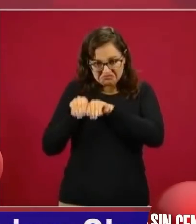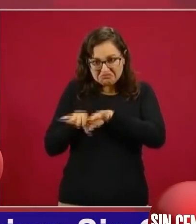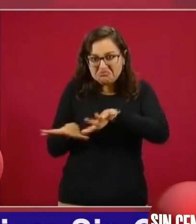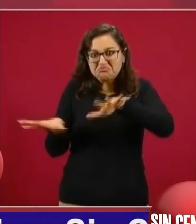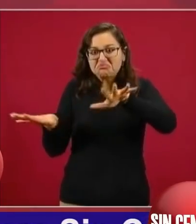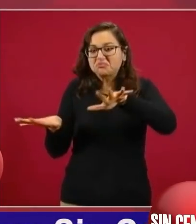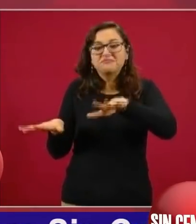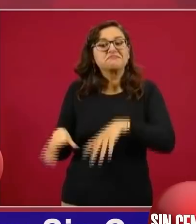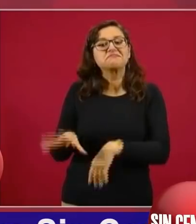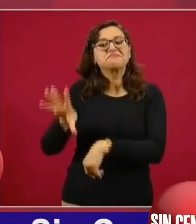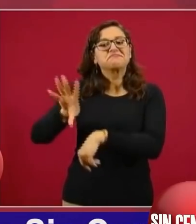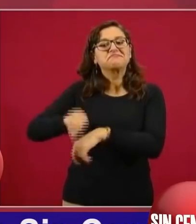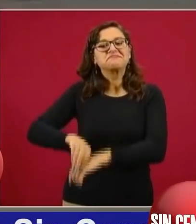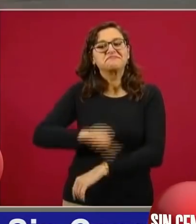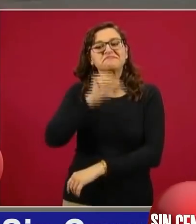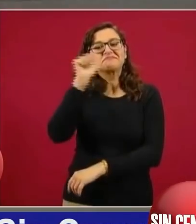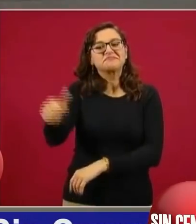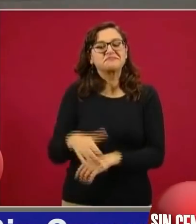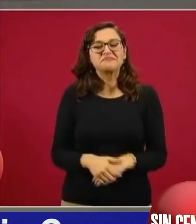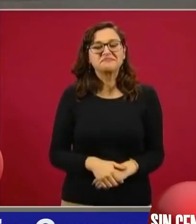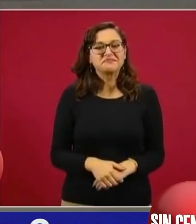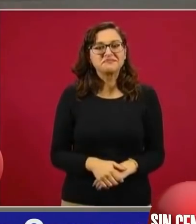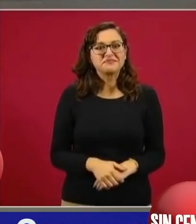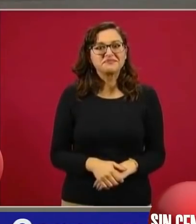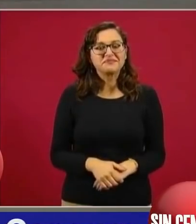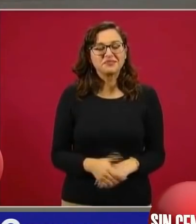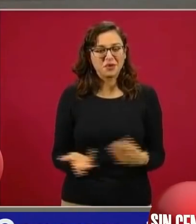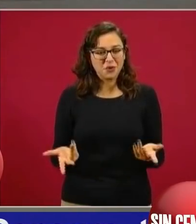las plantas de la Comisión Federal de Electricidad